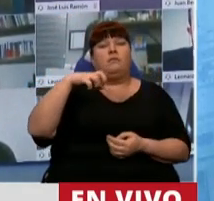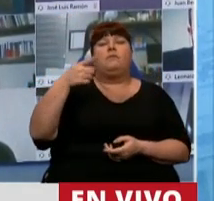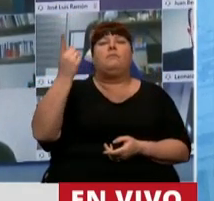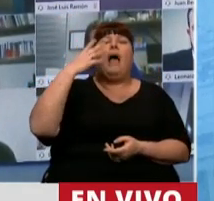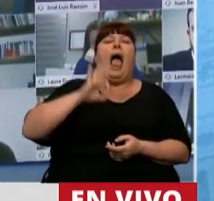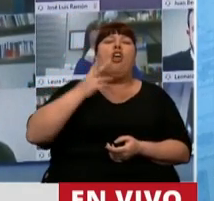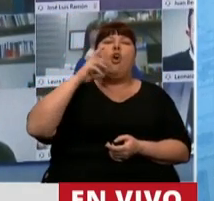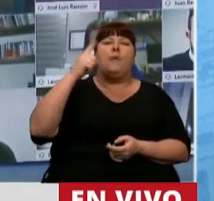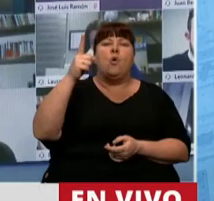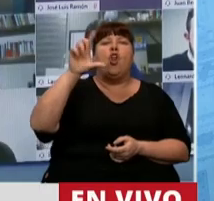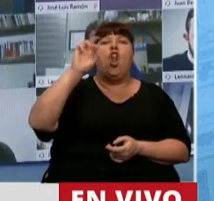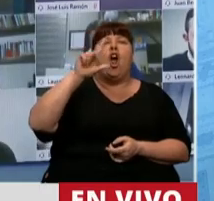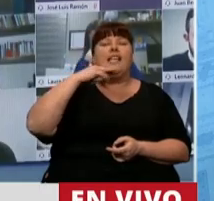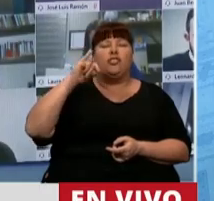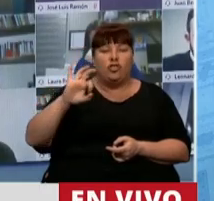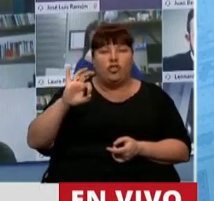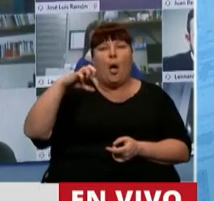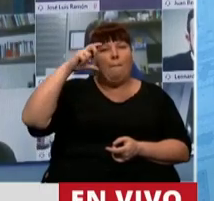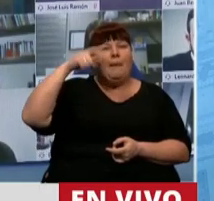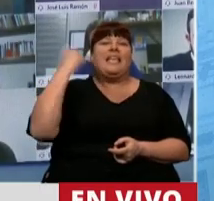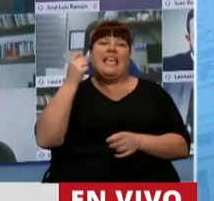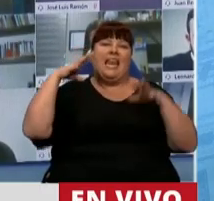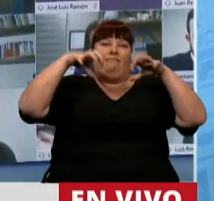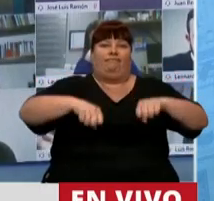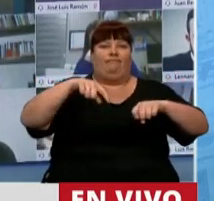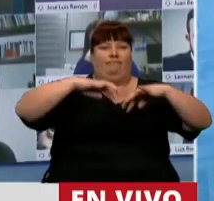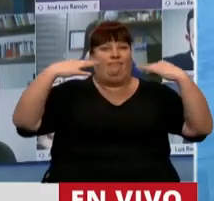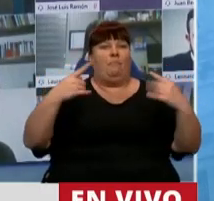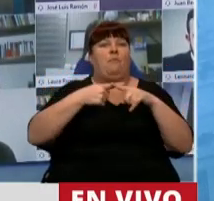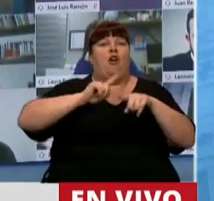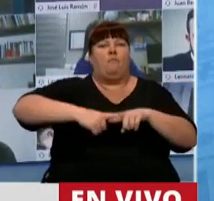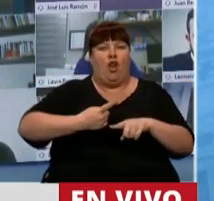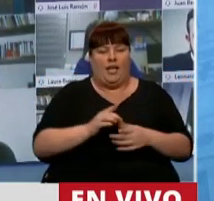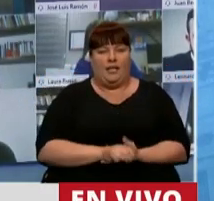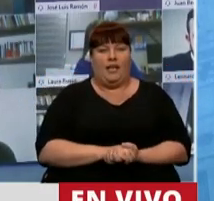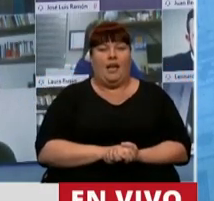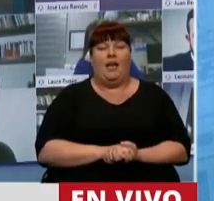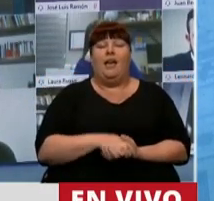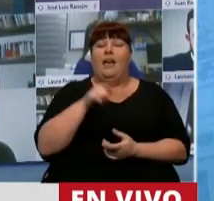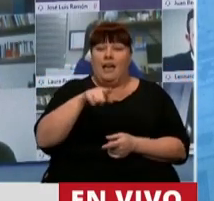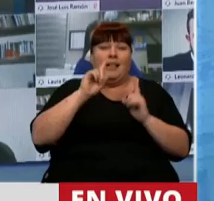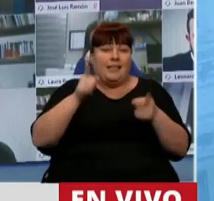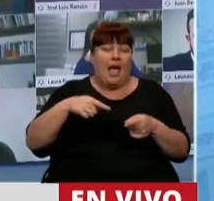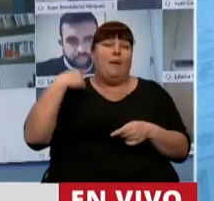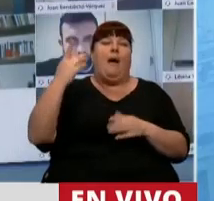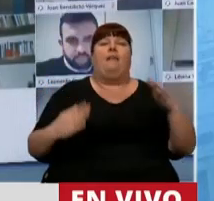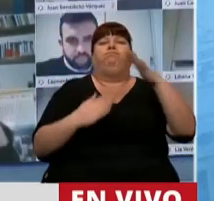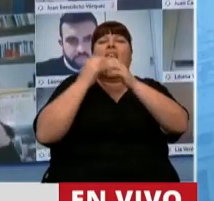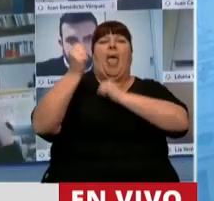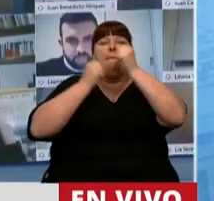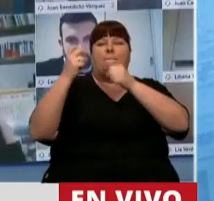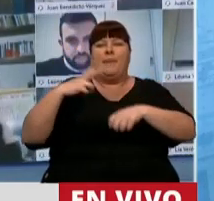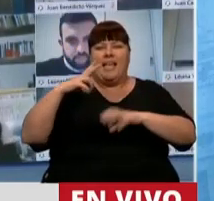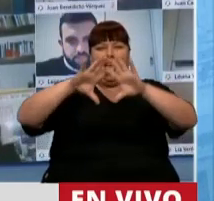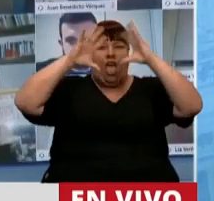Pepe en 2001 que decía que vienen por nuestras bancas, vienen por nuestras bancas políticas. Y en ese esquema van a venir los CEOs de las